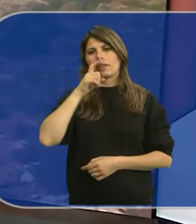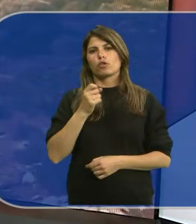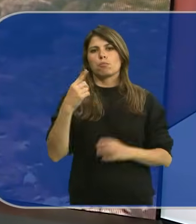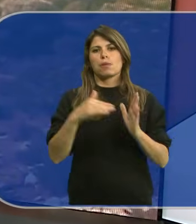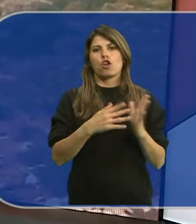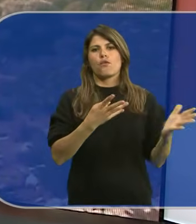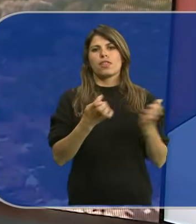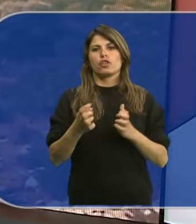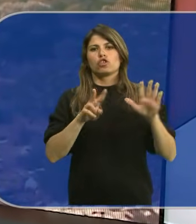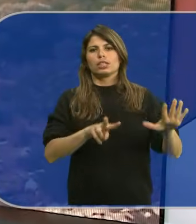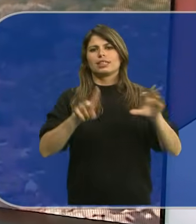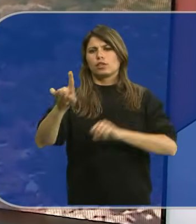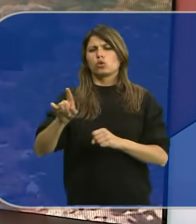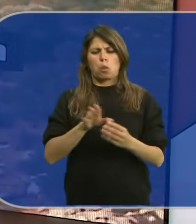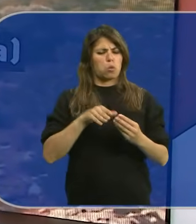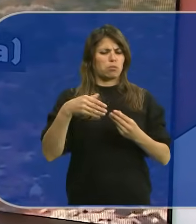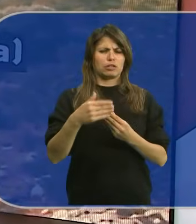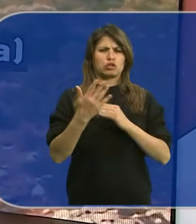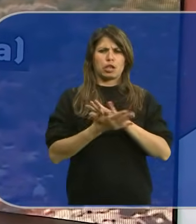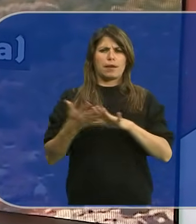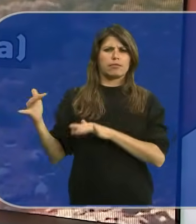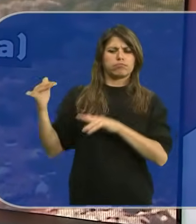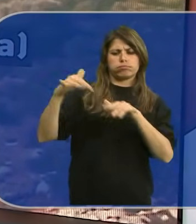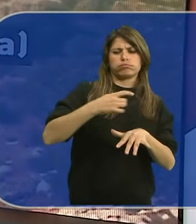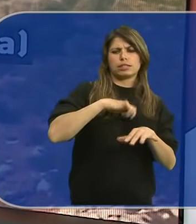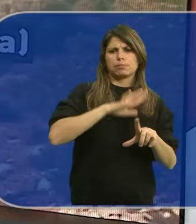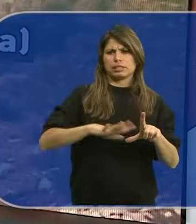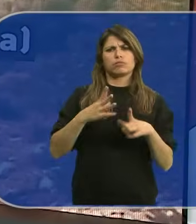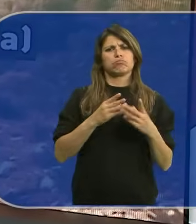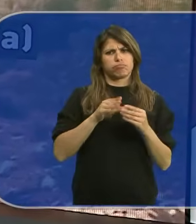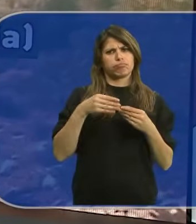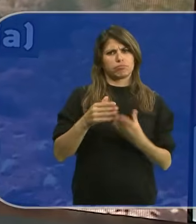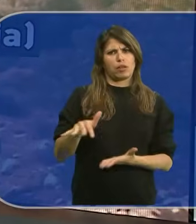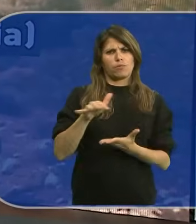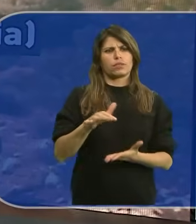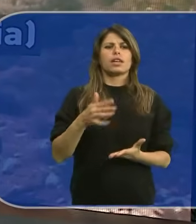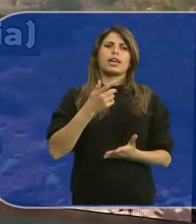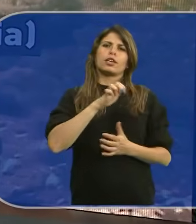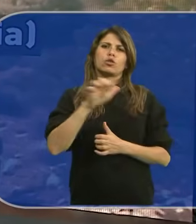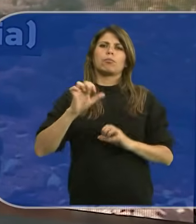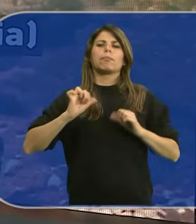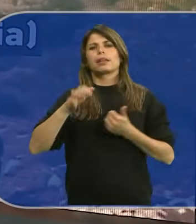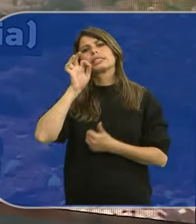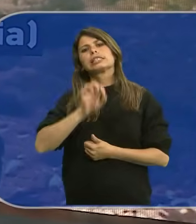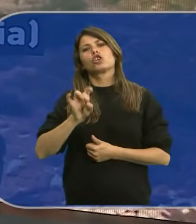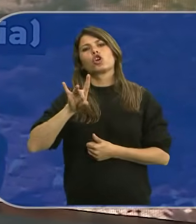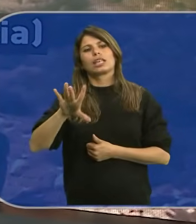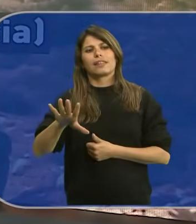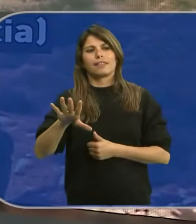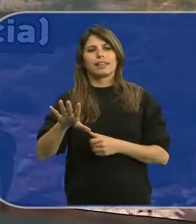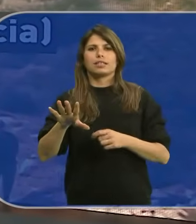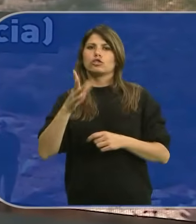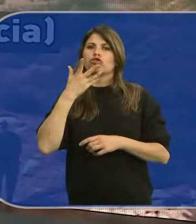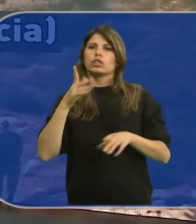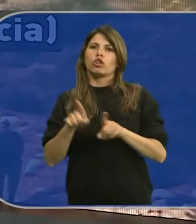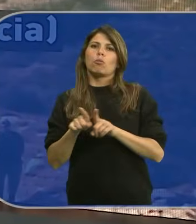1971. Son muchos los documentos que hablan de su llegada a la península ibérica. En Europa comenzaron a tener presencia en el siglo XV en lo que se conoce